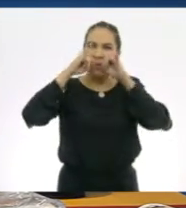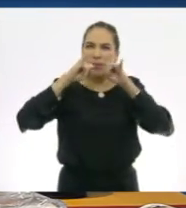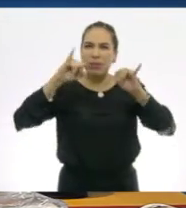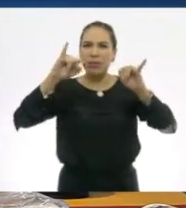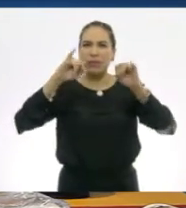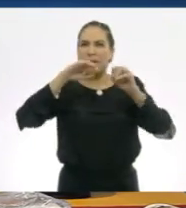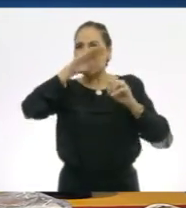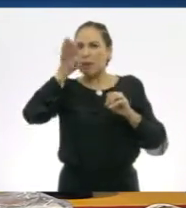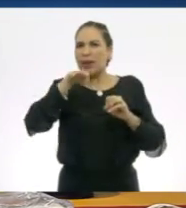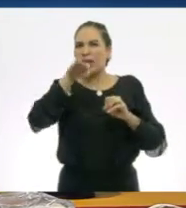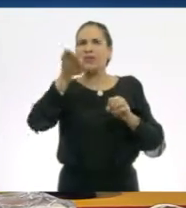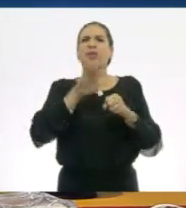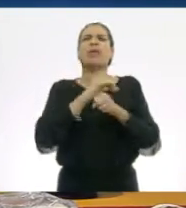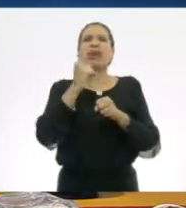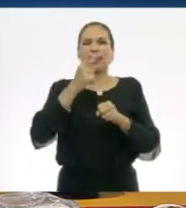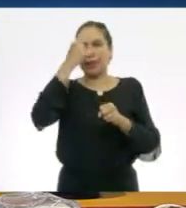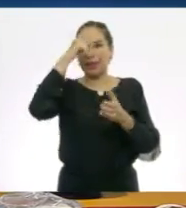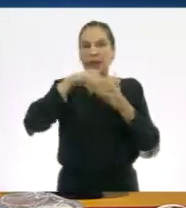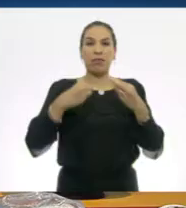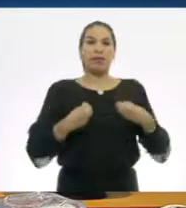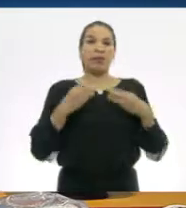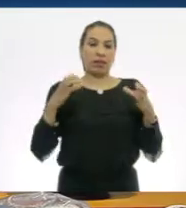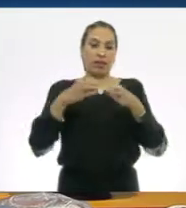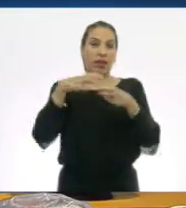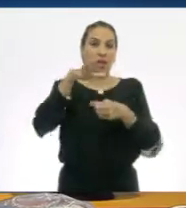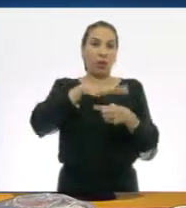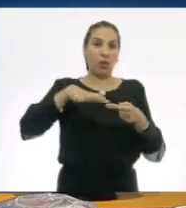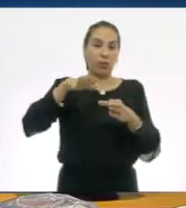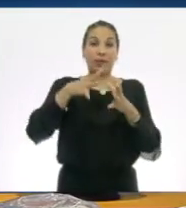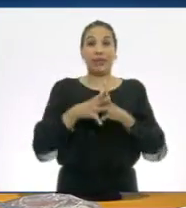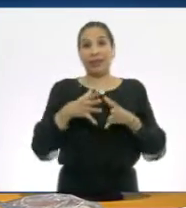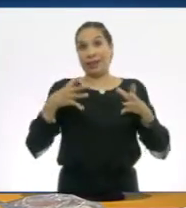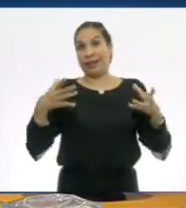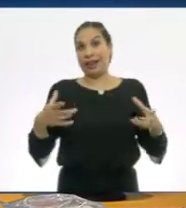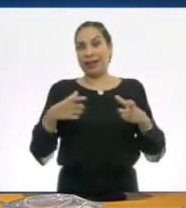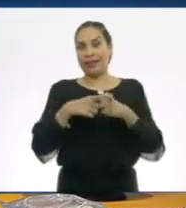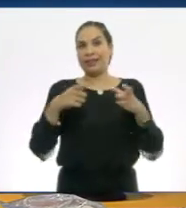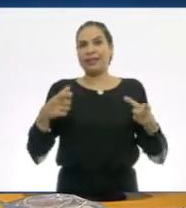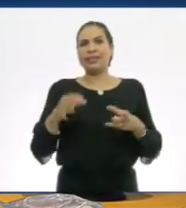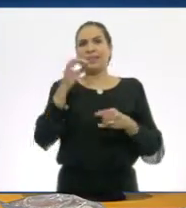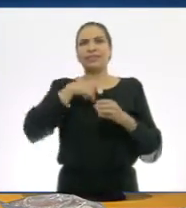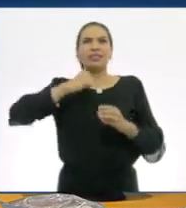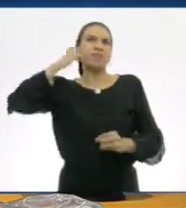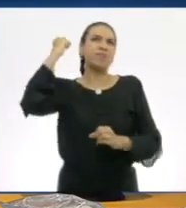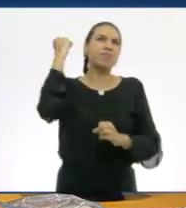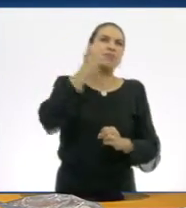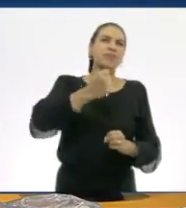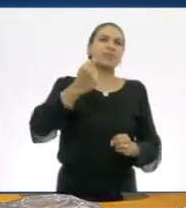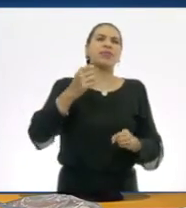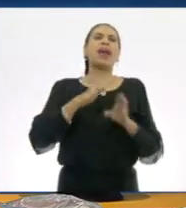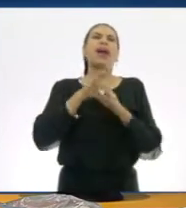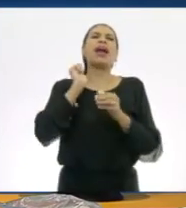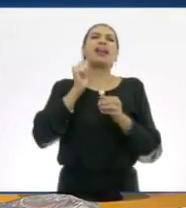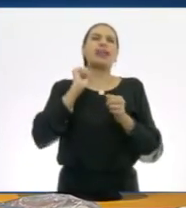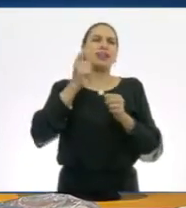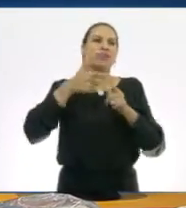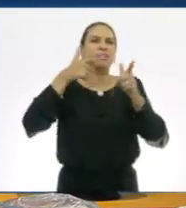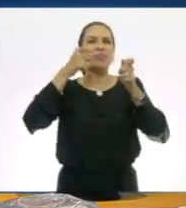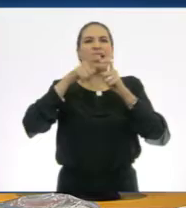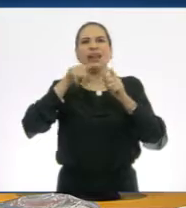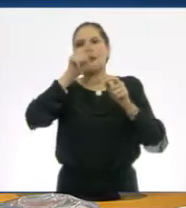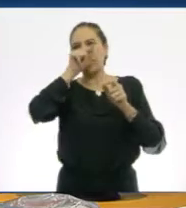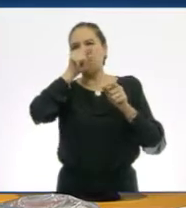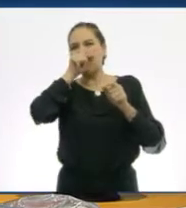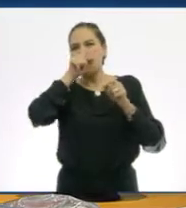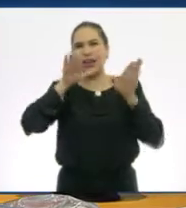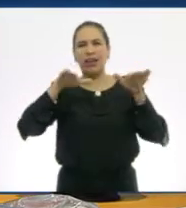a lo mejor vivimos en una comunidad que es un poco grande. Entonces, si cazamos un pajarito, pues no nos